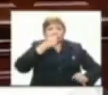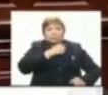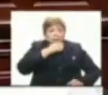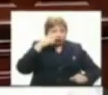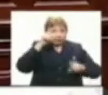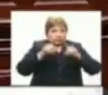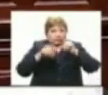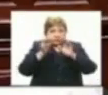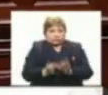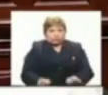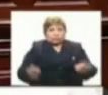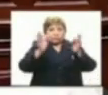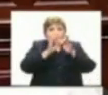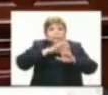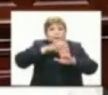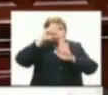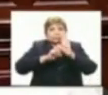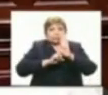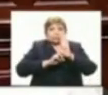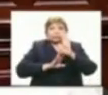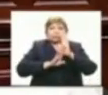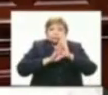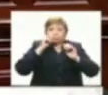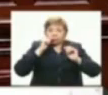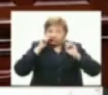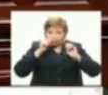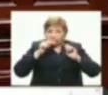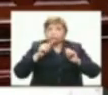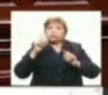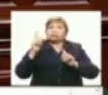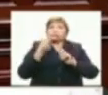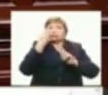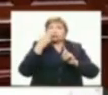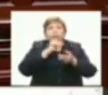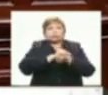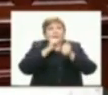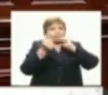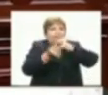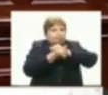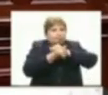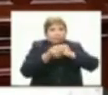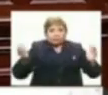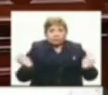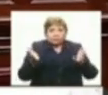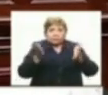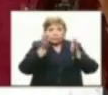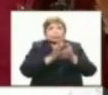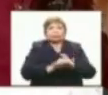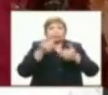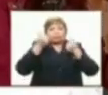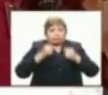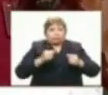de algunos importantes proyectos de desarrollo. Este será uno de los cambios que impulsaremos desde el